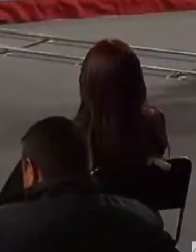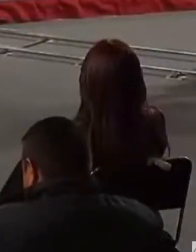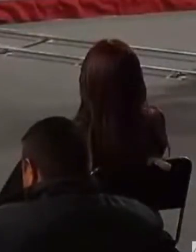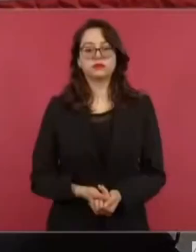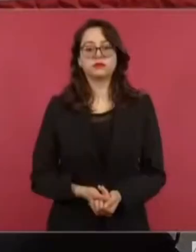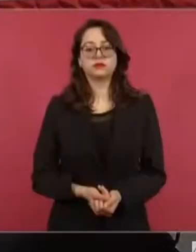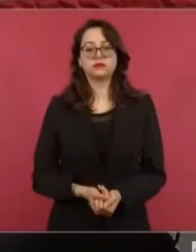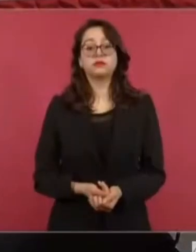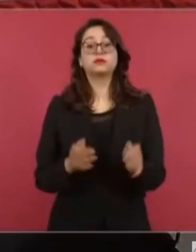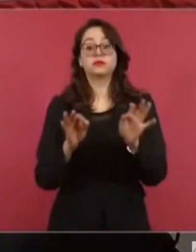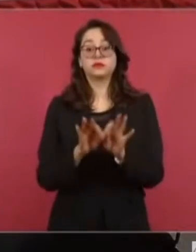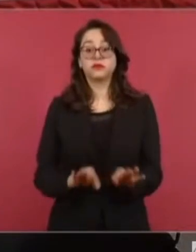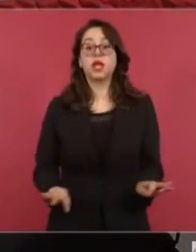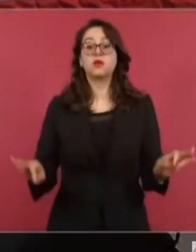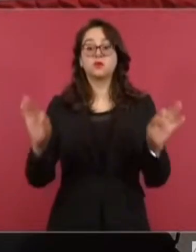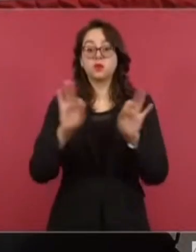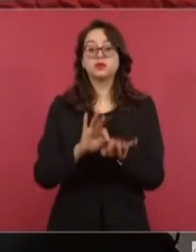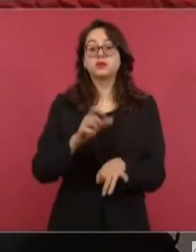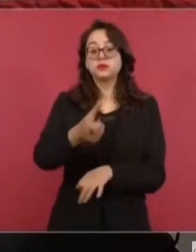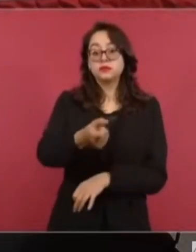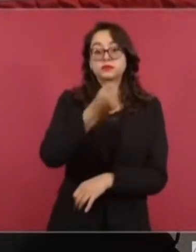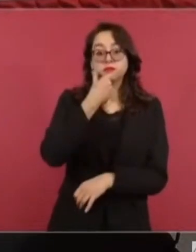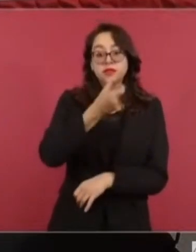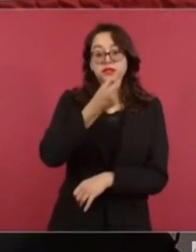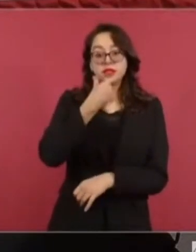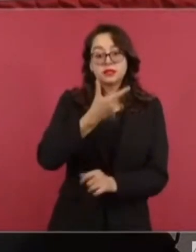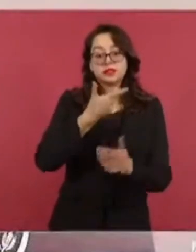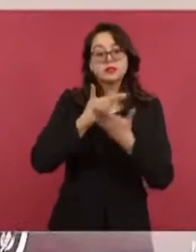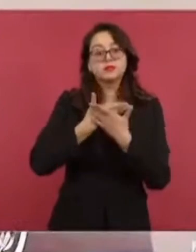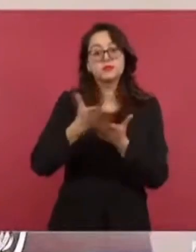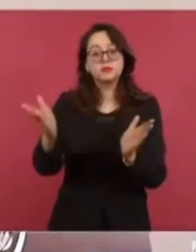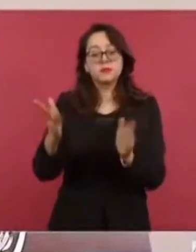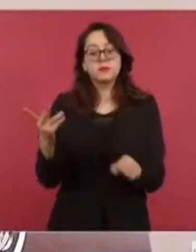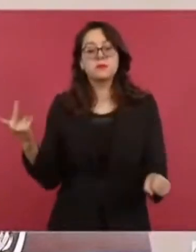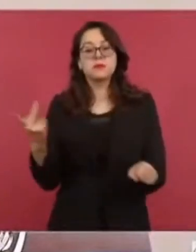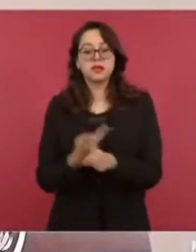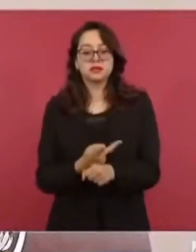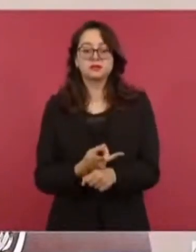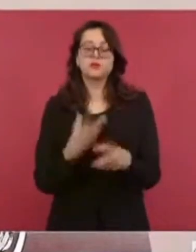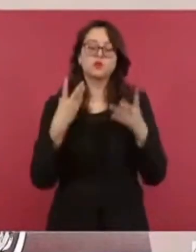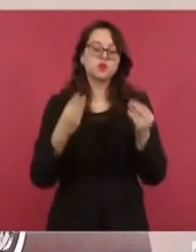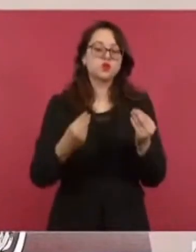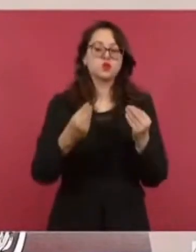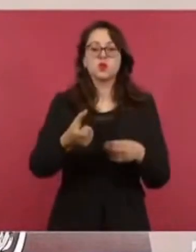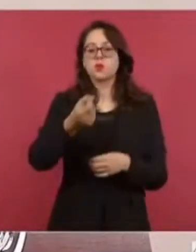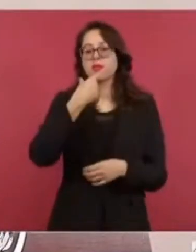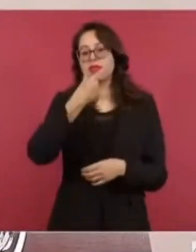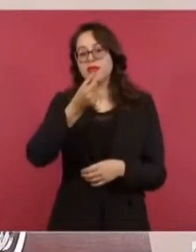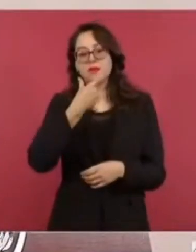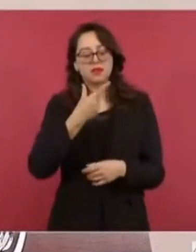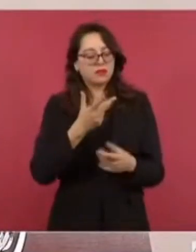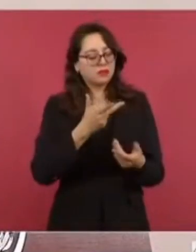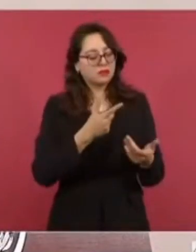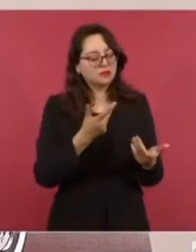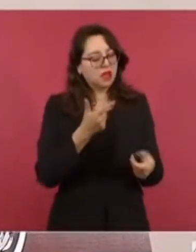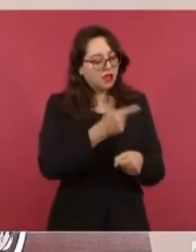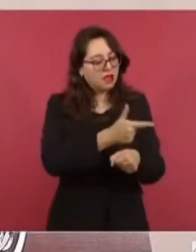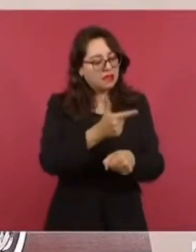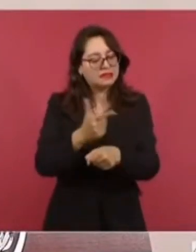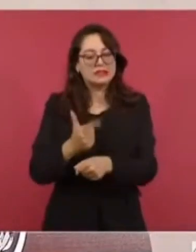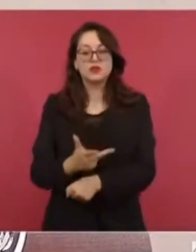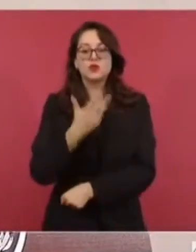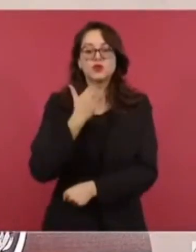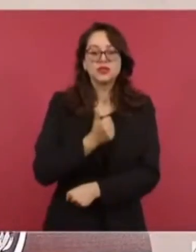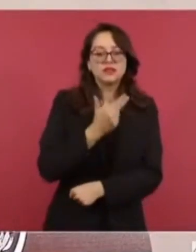encontraron muchas de las unidades con medicamentos ya no servibles por diferentes razones, pero se